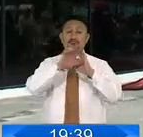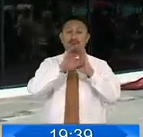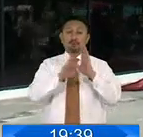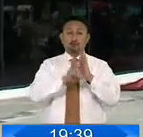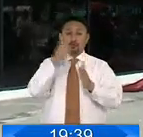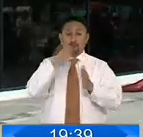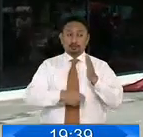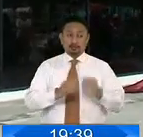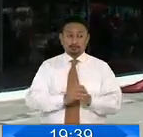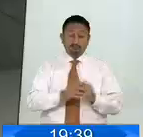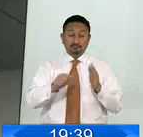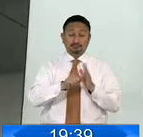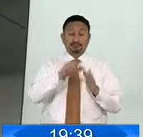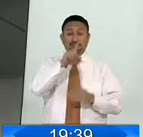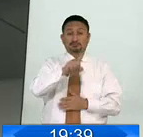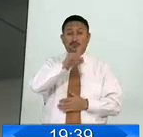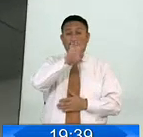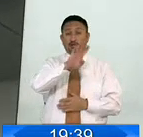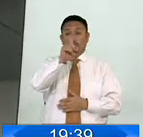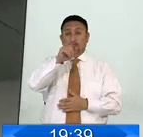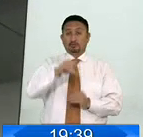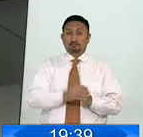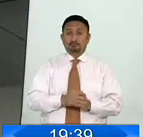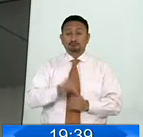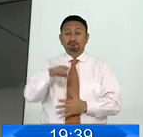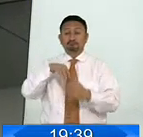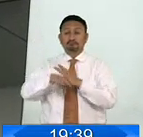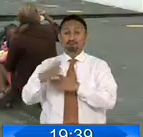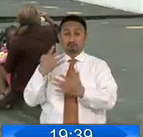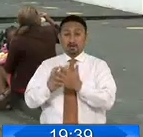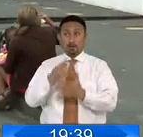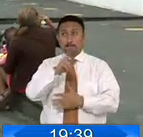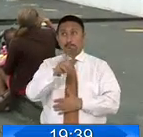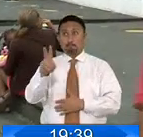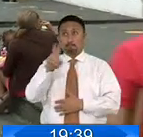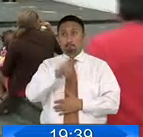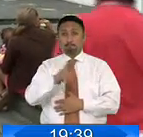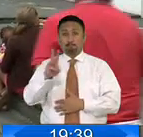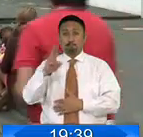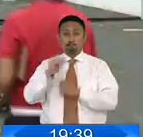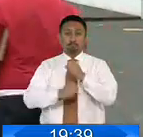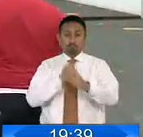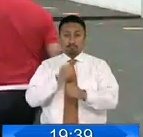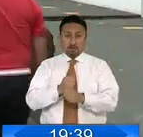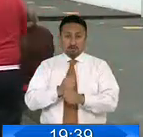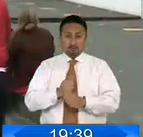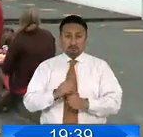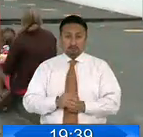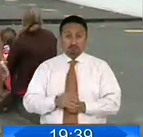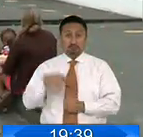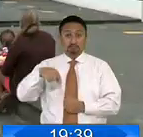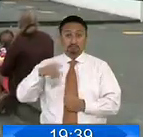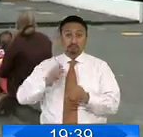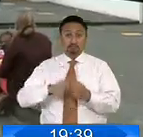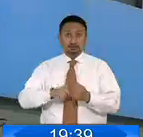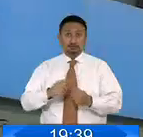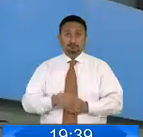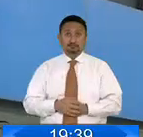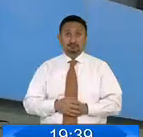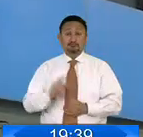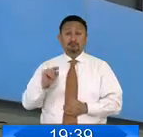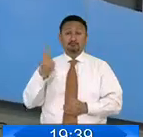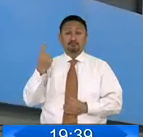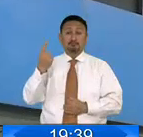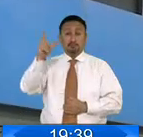artículo 141 estipula una pena privativa de libertad de 22 a 26 años en el distrito metropolitano de quito es el